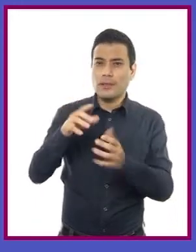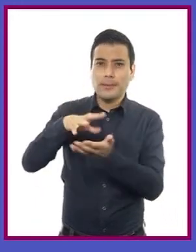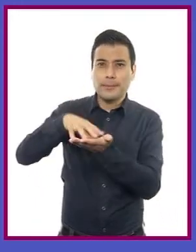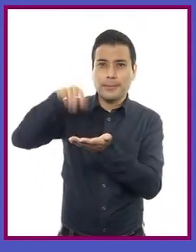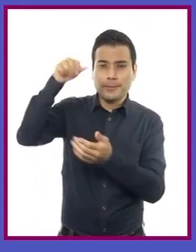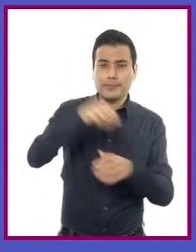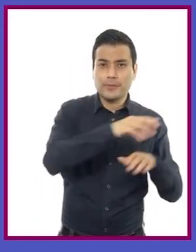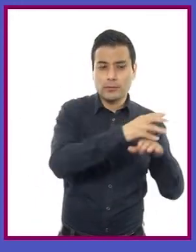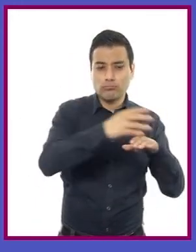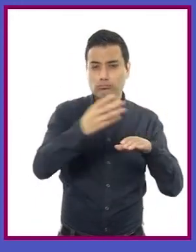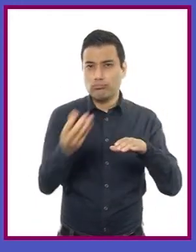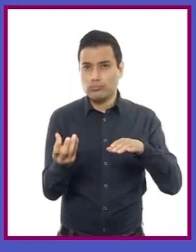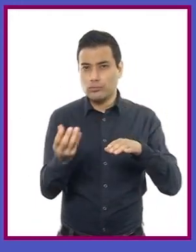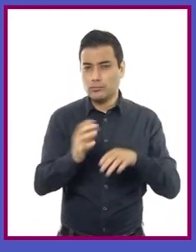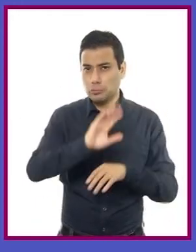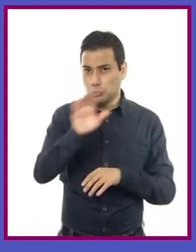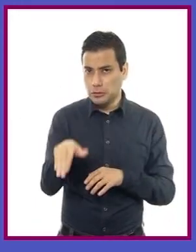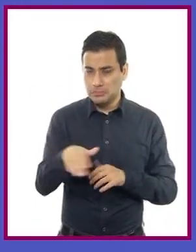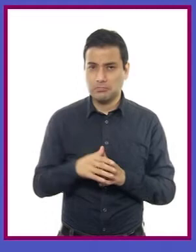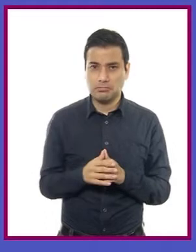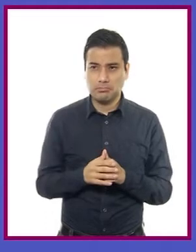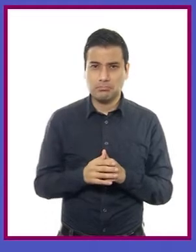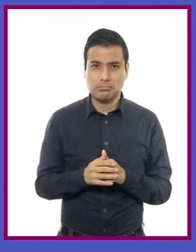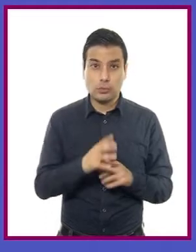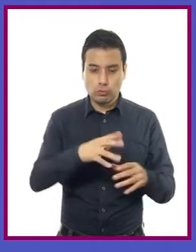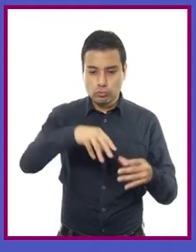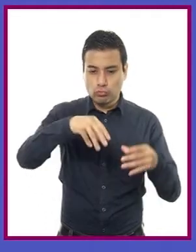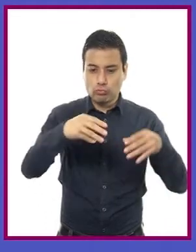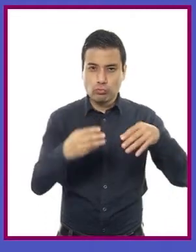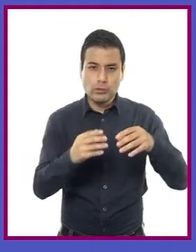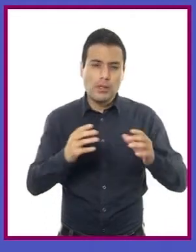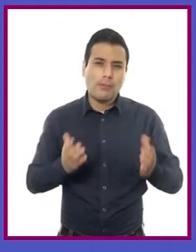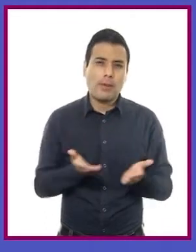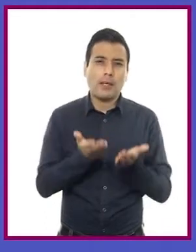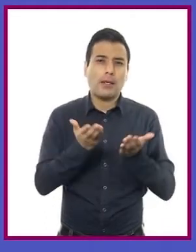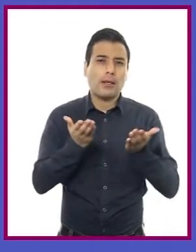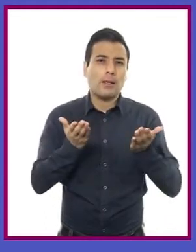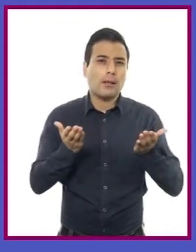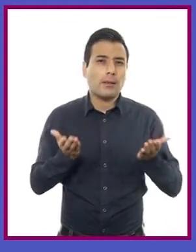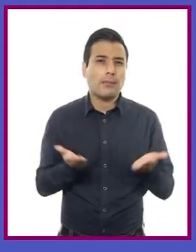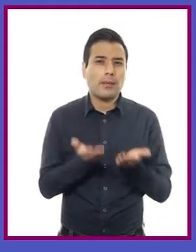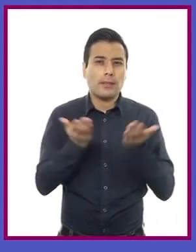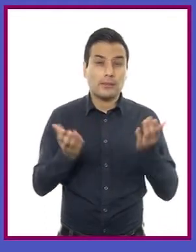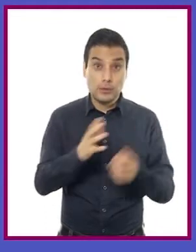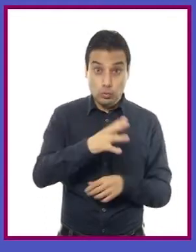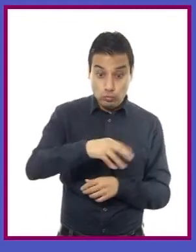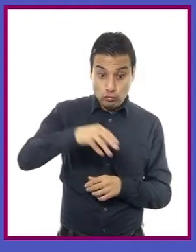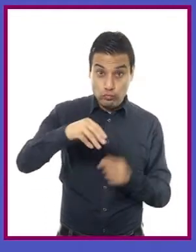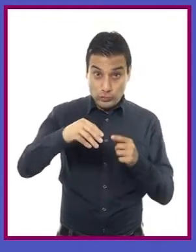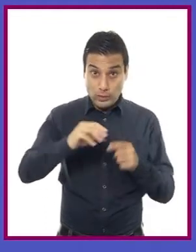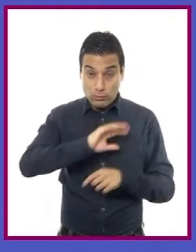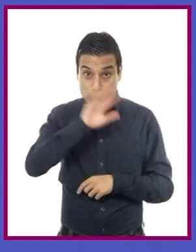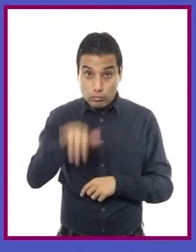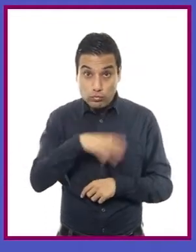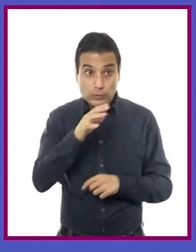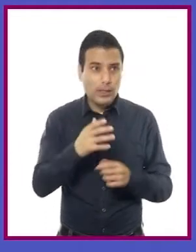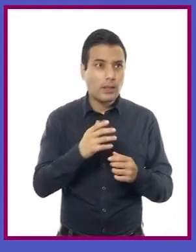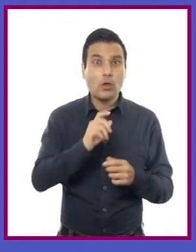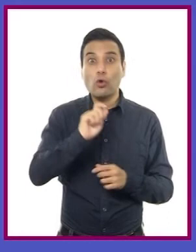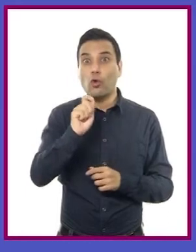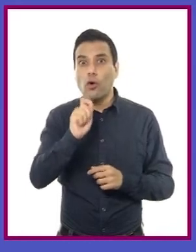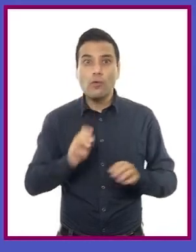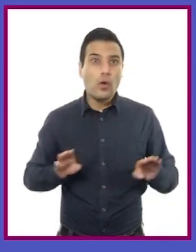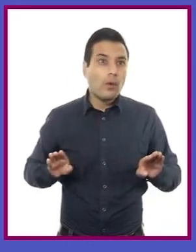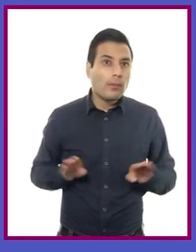Se compenetran completamente con la danza del mar y no buscan, como lo hacemos nosotros, el amor o la